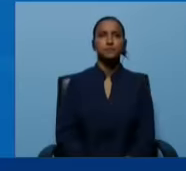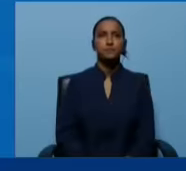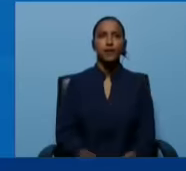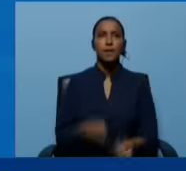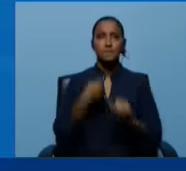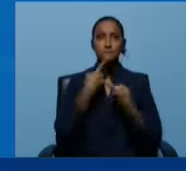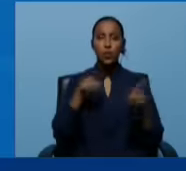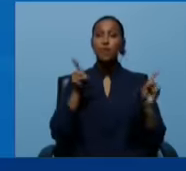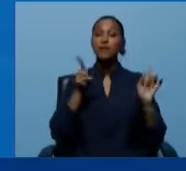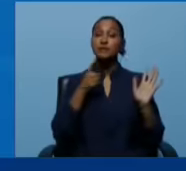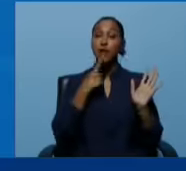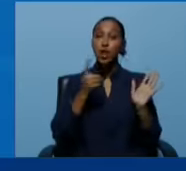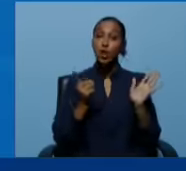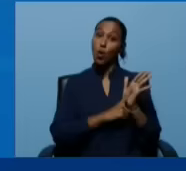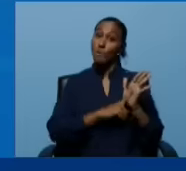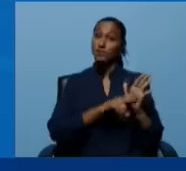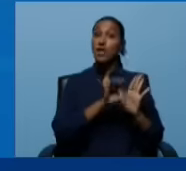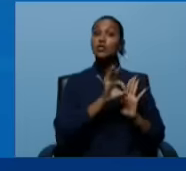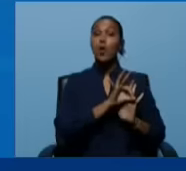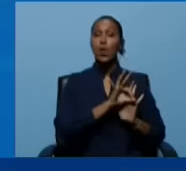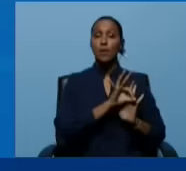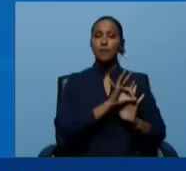Publíquese y cúmplase.